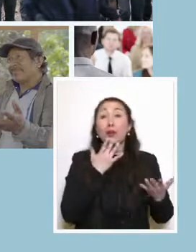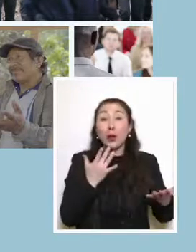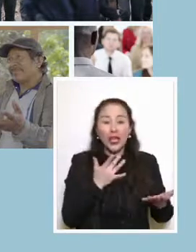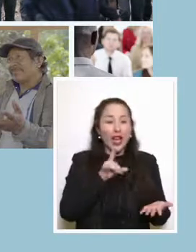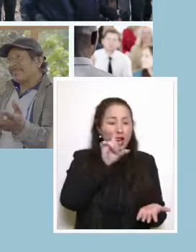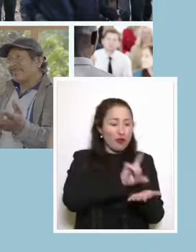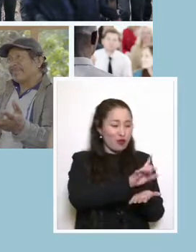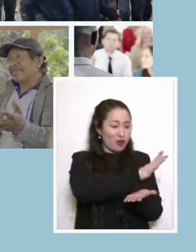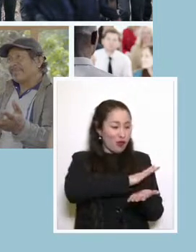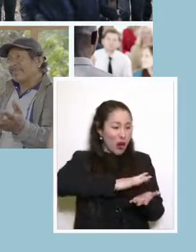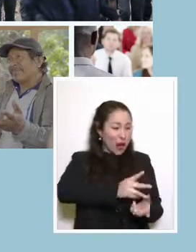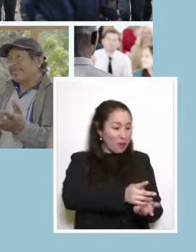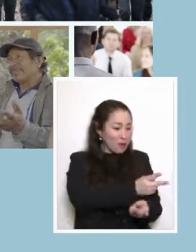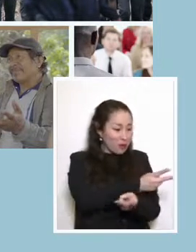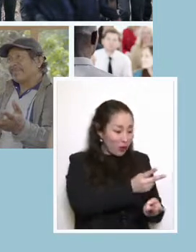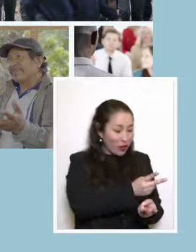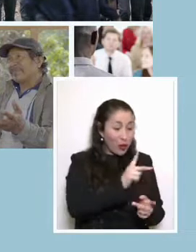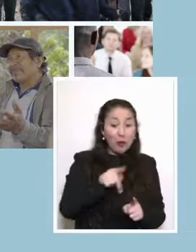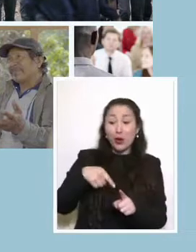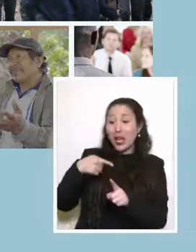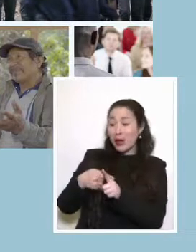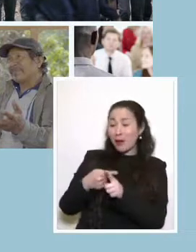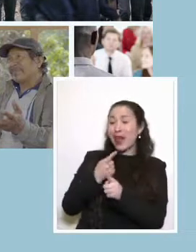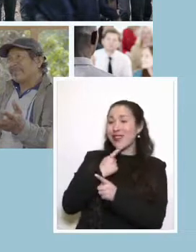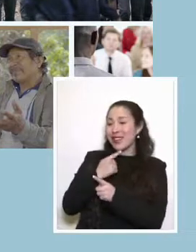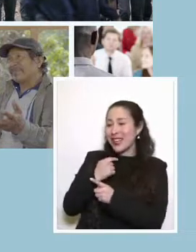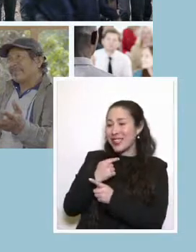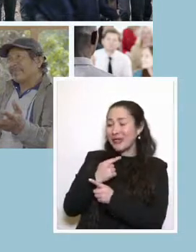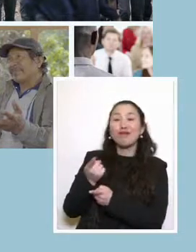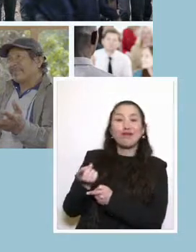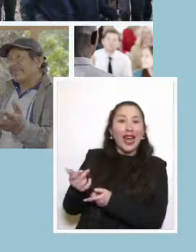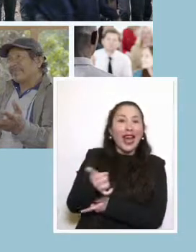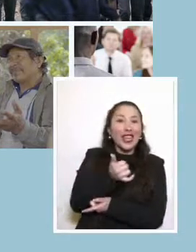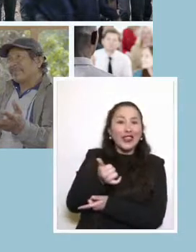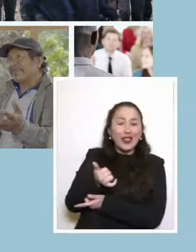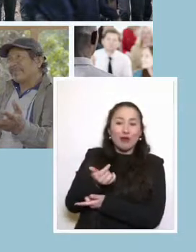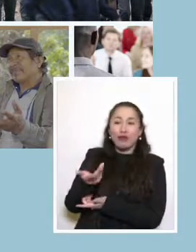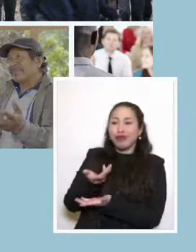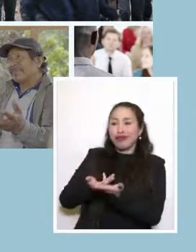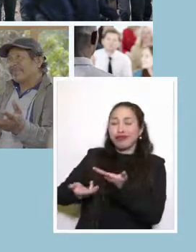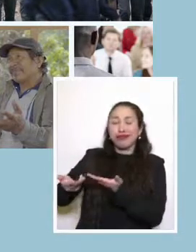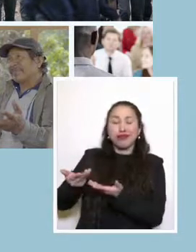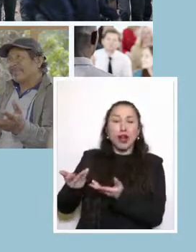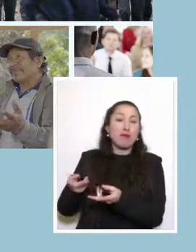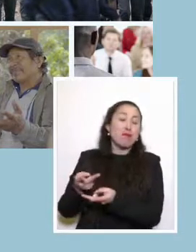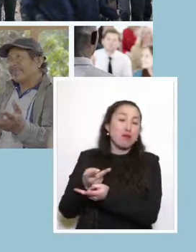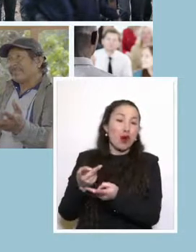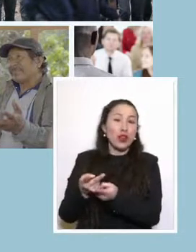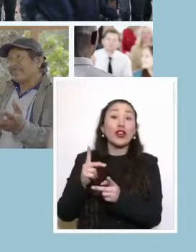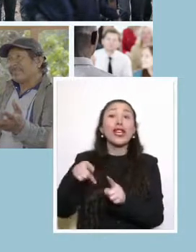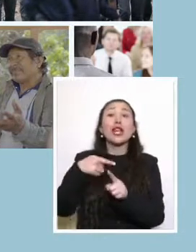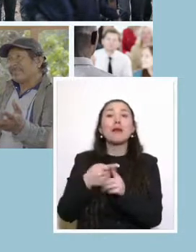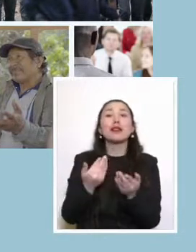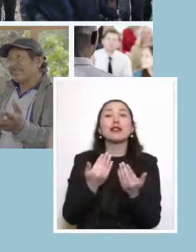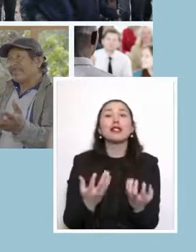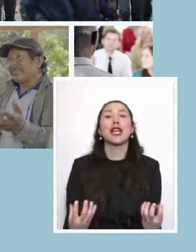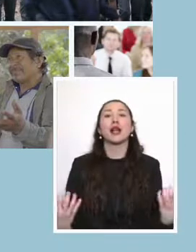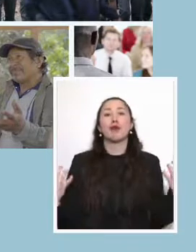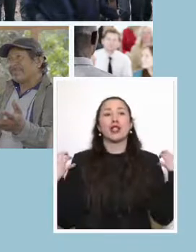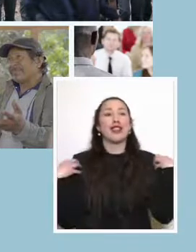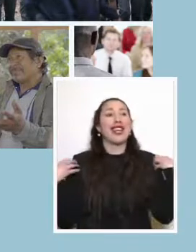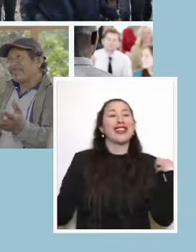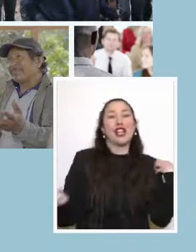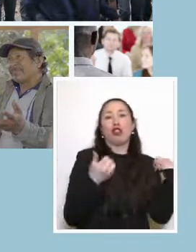que promueve intereses públicos y que exige responsabilidad de todos y todas. Pero